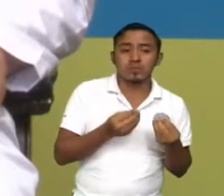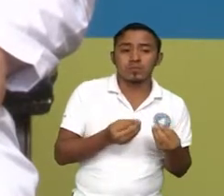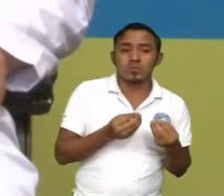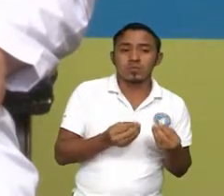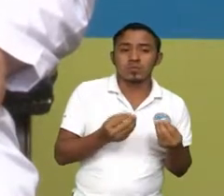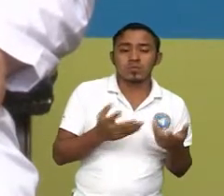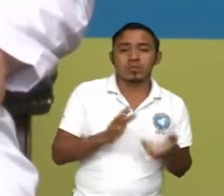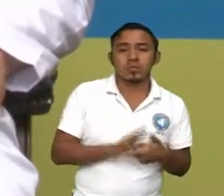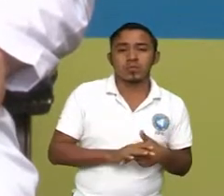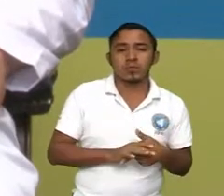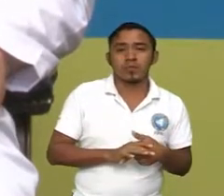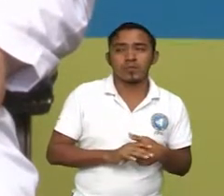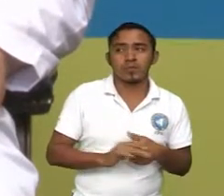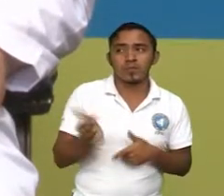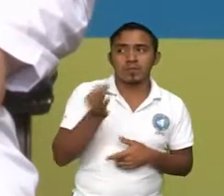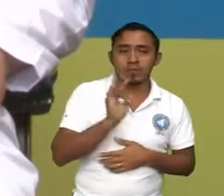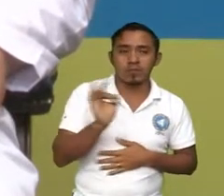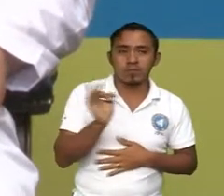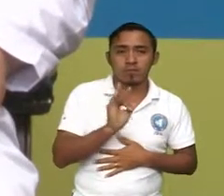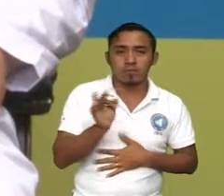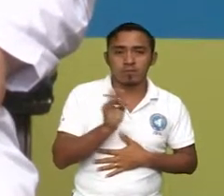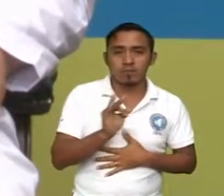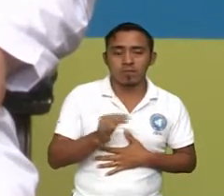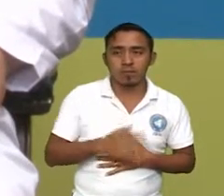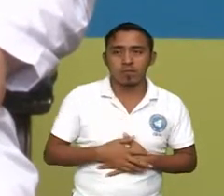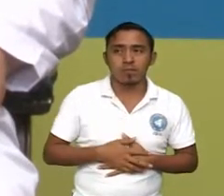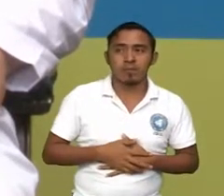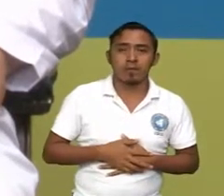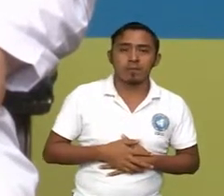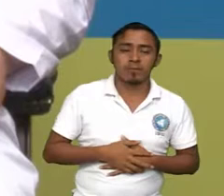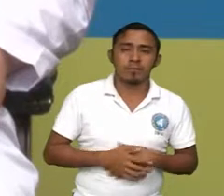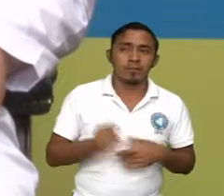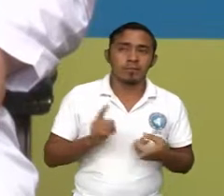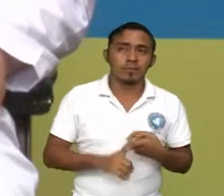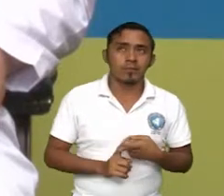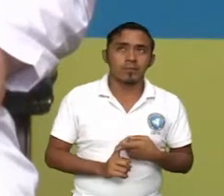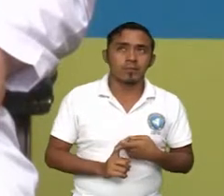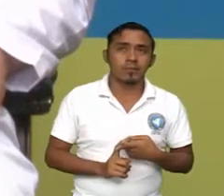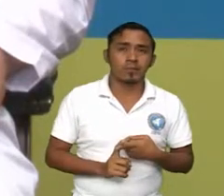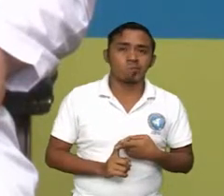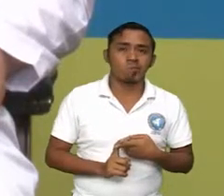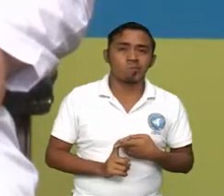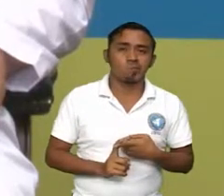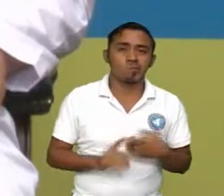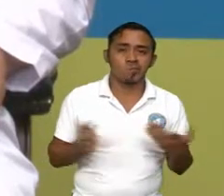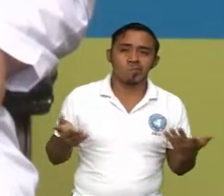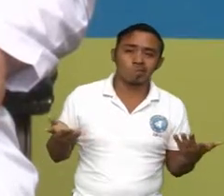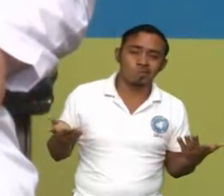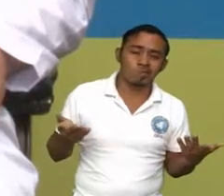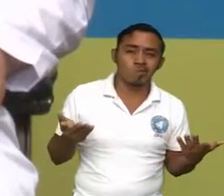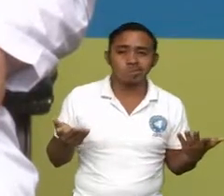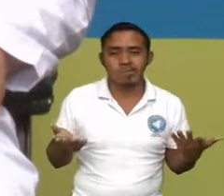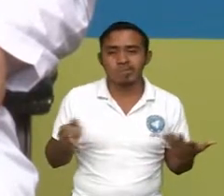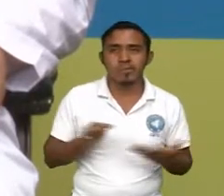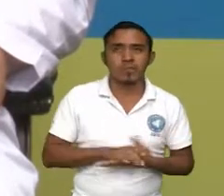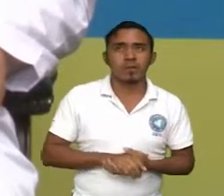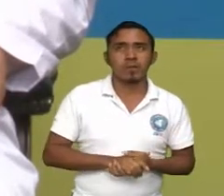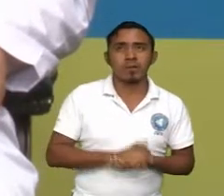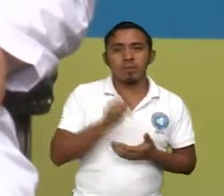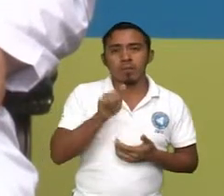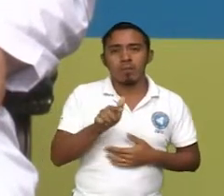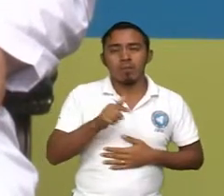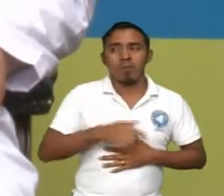de mayor edad sin embargo la actitud de venir viene siendo un un estado donde la